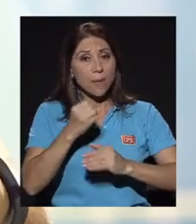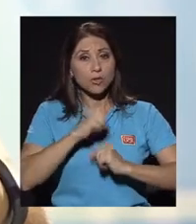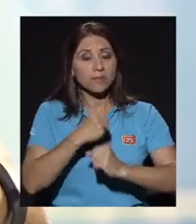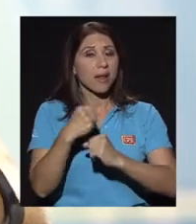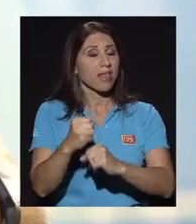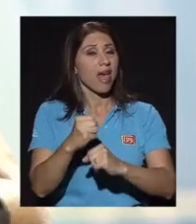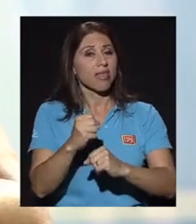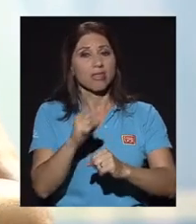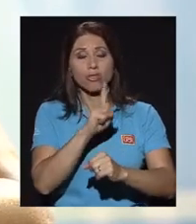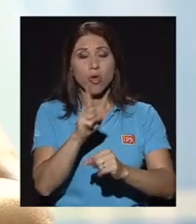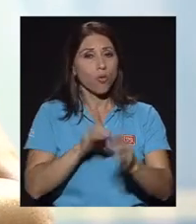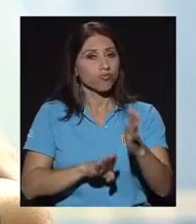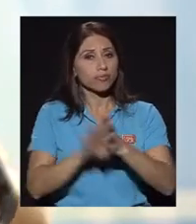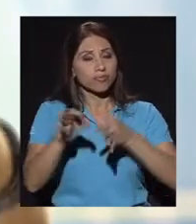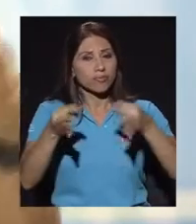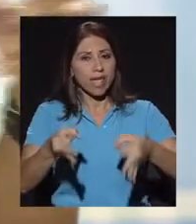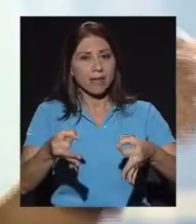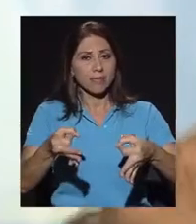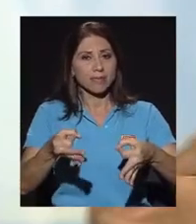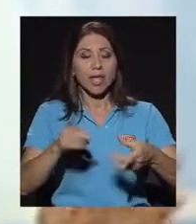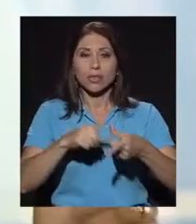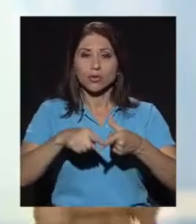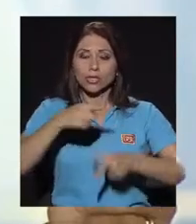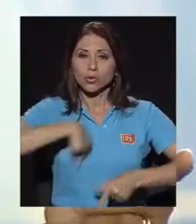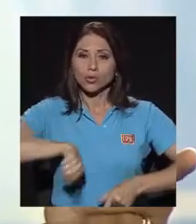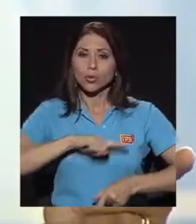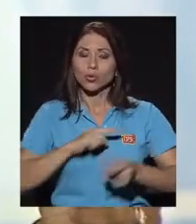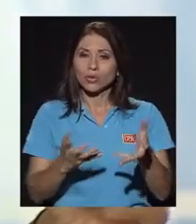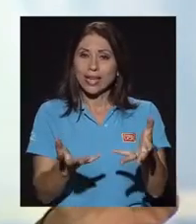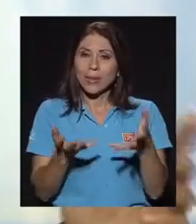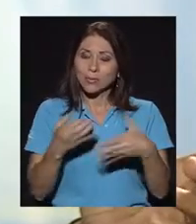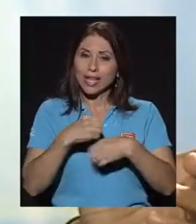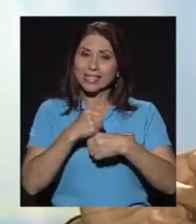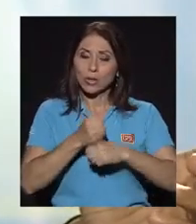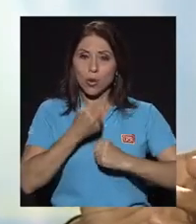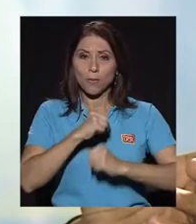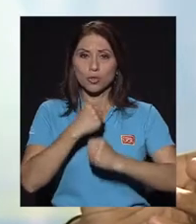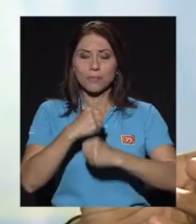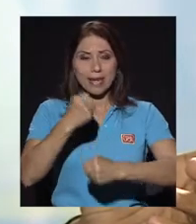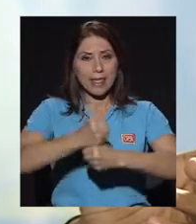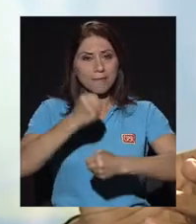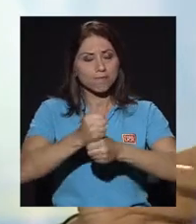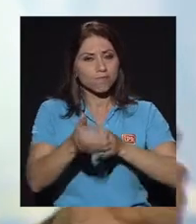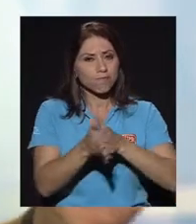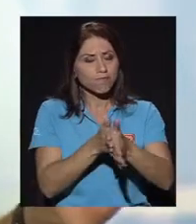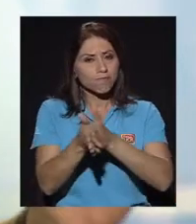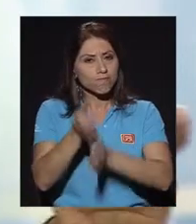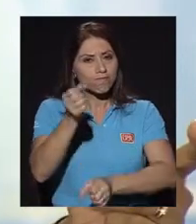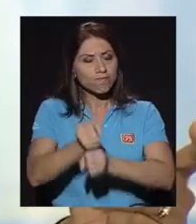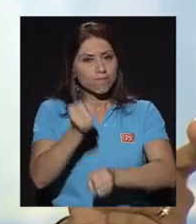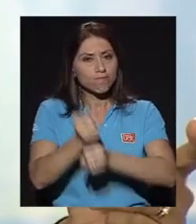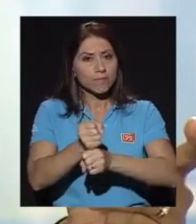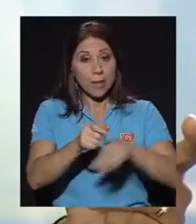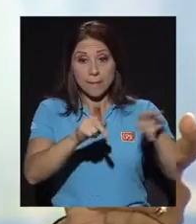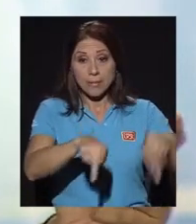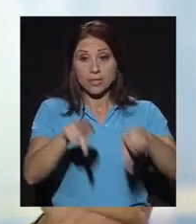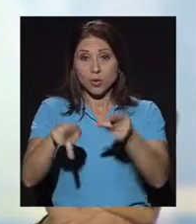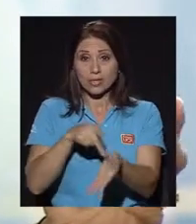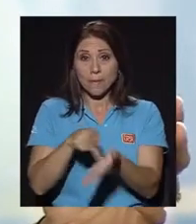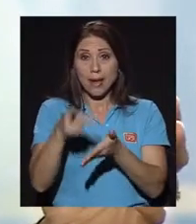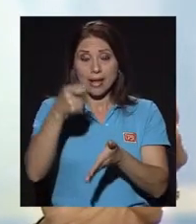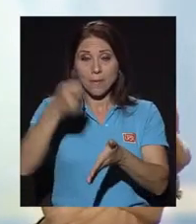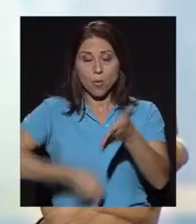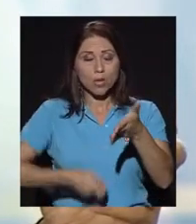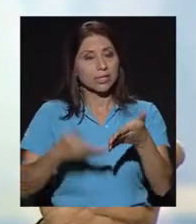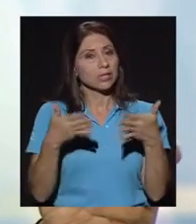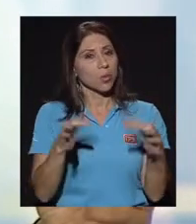no camina bien. Entonces nosotros queremos hacer una municipalidad eficiente donde los contribuyentes tengan